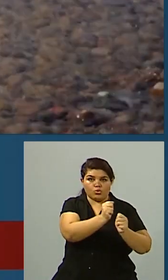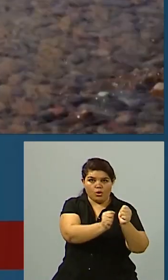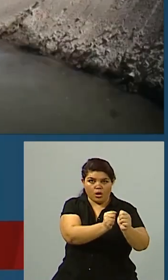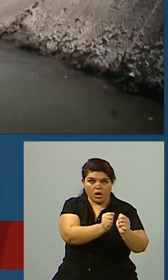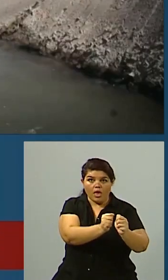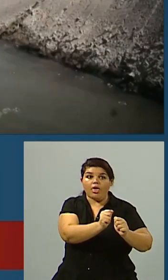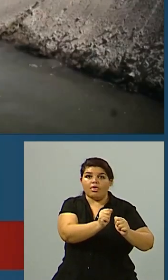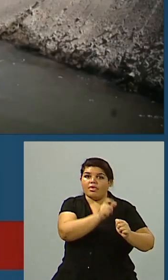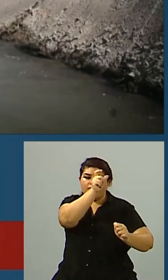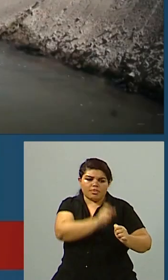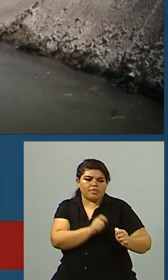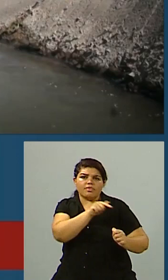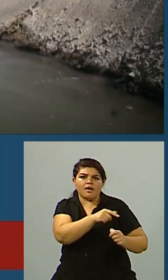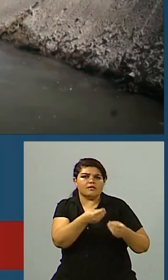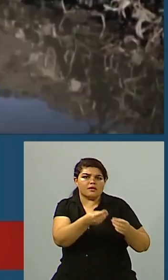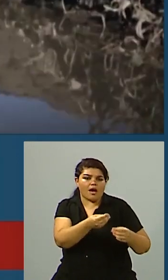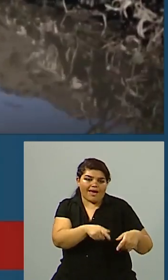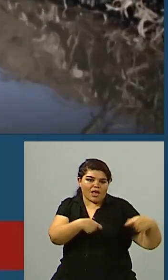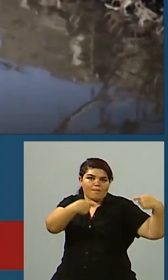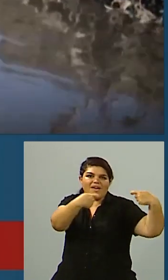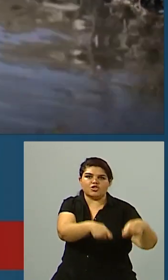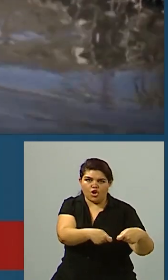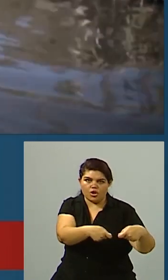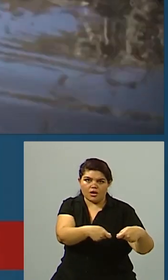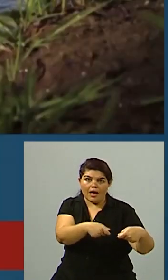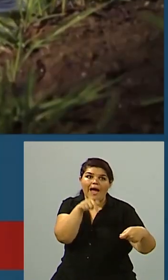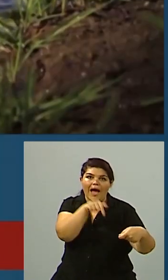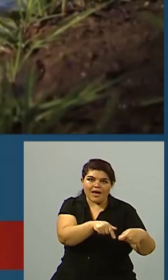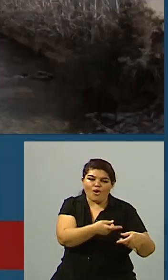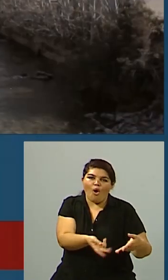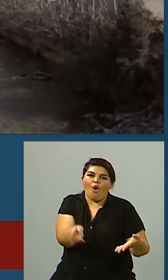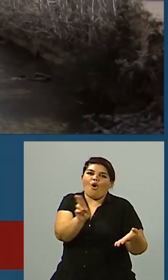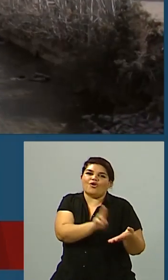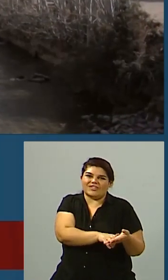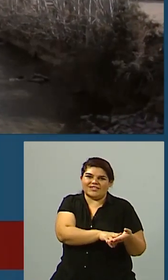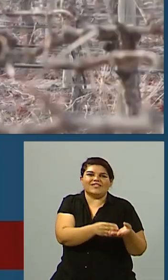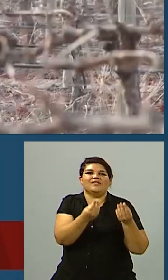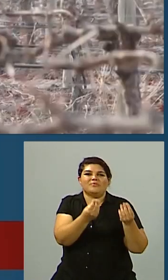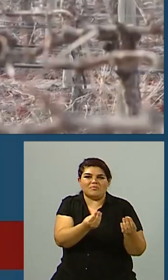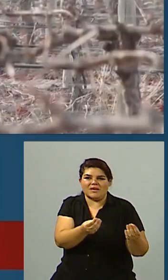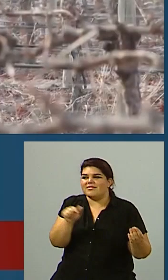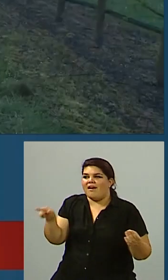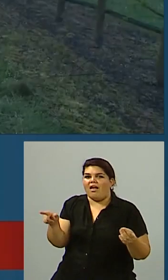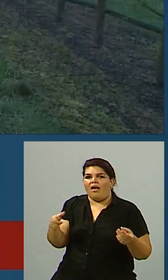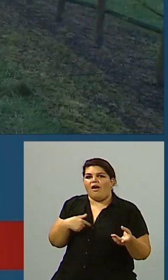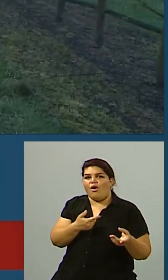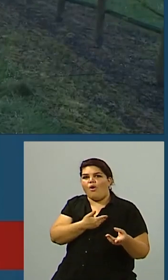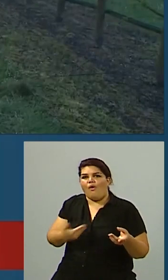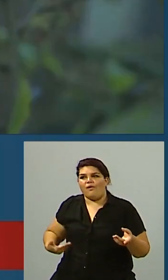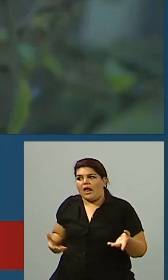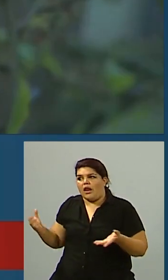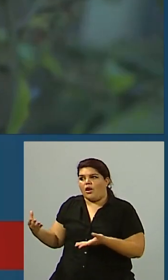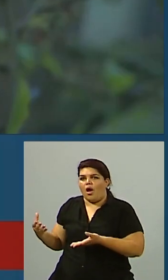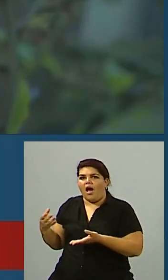posibilidades económicas, realizar las inversiones del caso, en donde vuelve a jugar ahí ya el gobierno. Una cosa que juega el Estado y otra que juega el gobierno, ¿no es